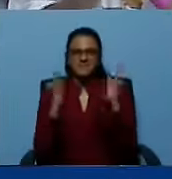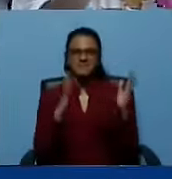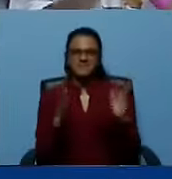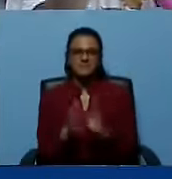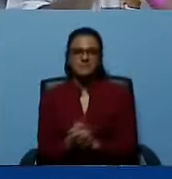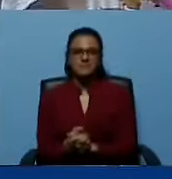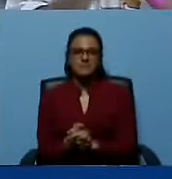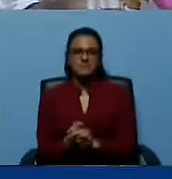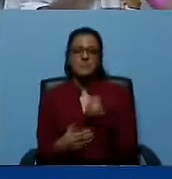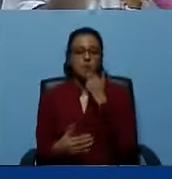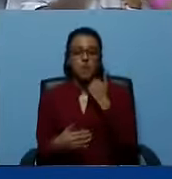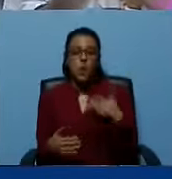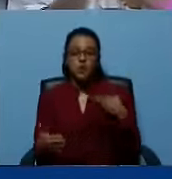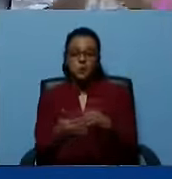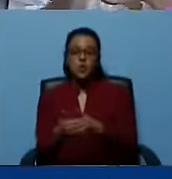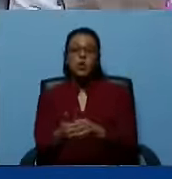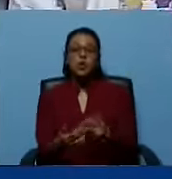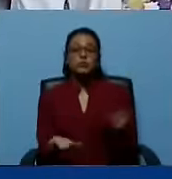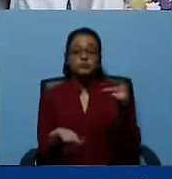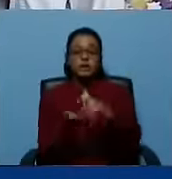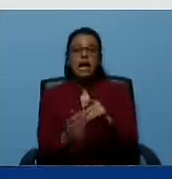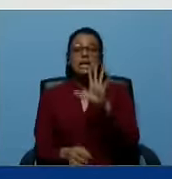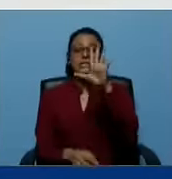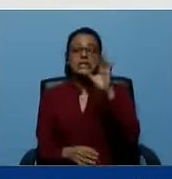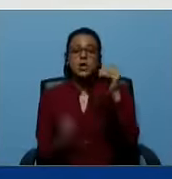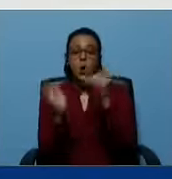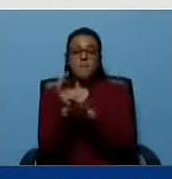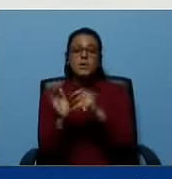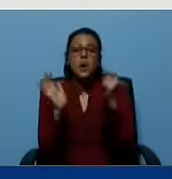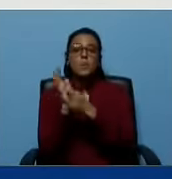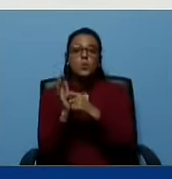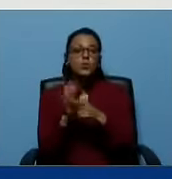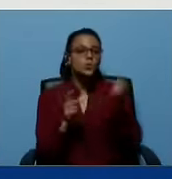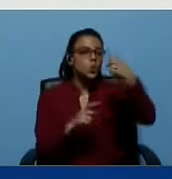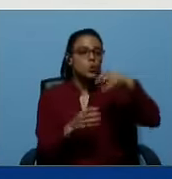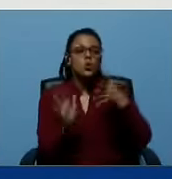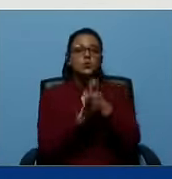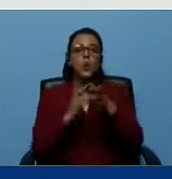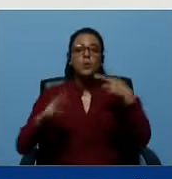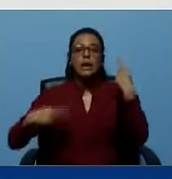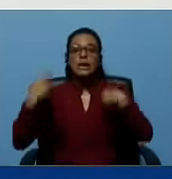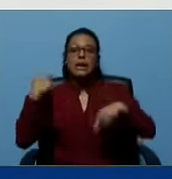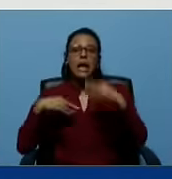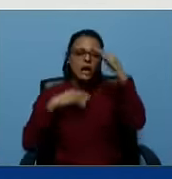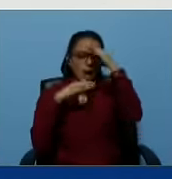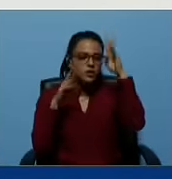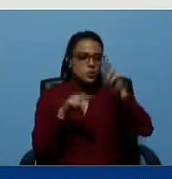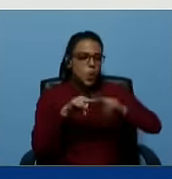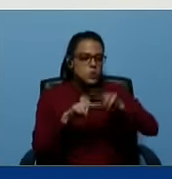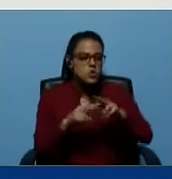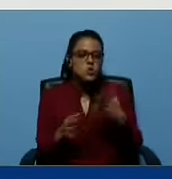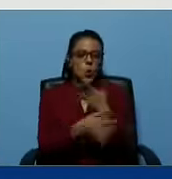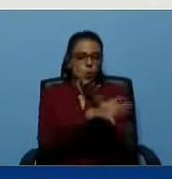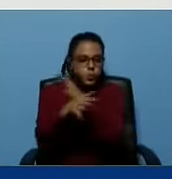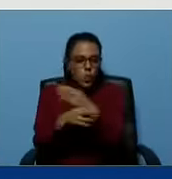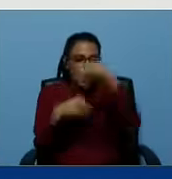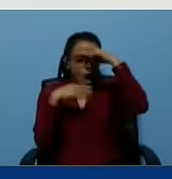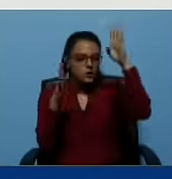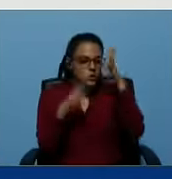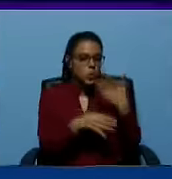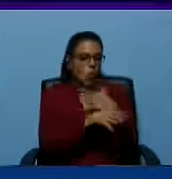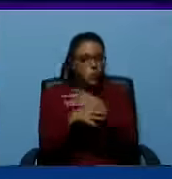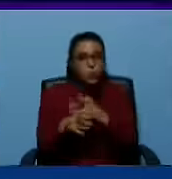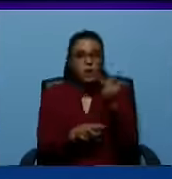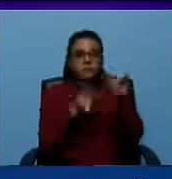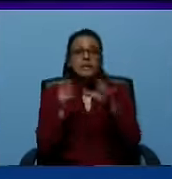Van a llegar a 5.000 puntos de recreación. Por lo menos 5.000 puntos de